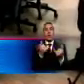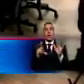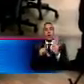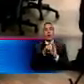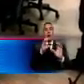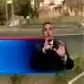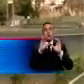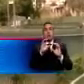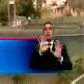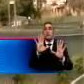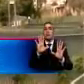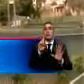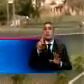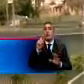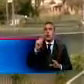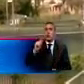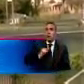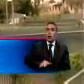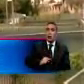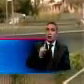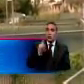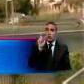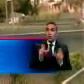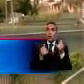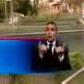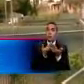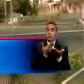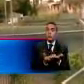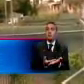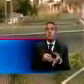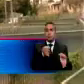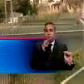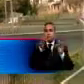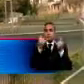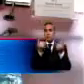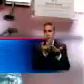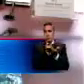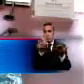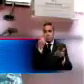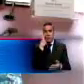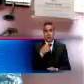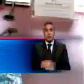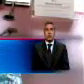ley de comunicación. ¿Cuáles son esos detalles que el funcionario entregó? Se lo contamos a continuación. Veamos.